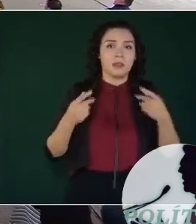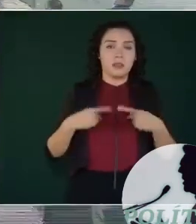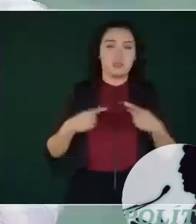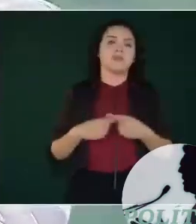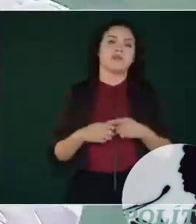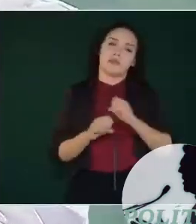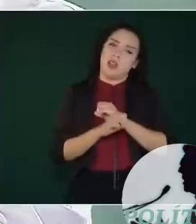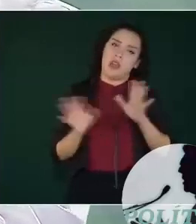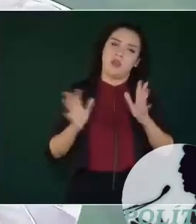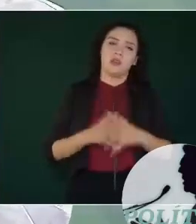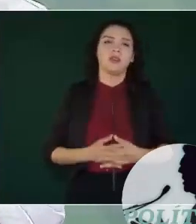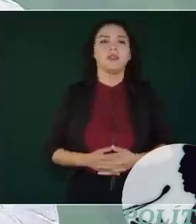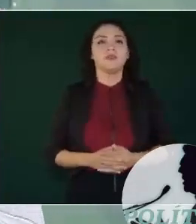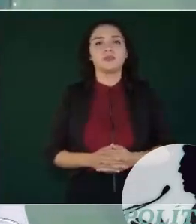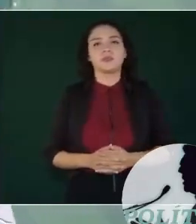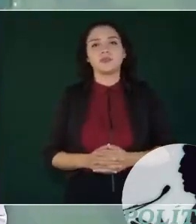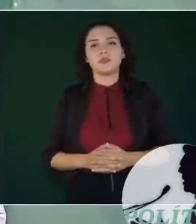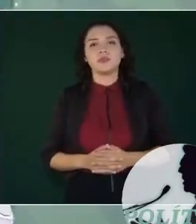Sin embargo,